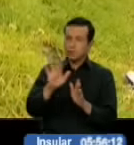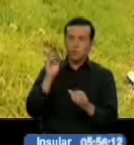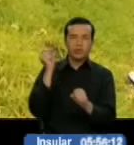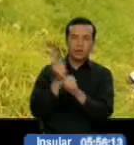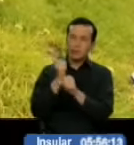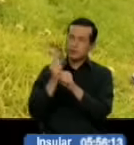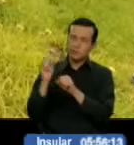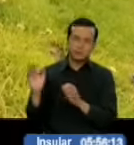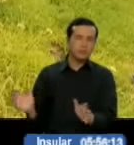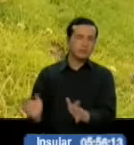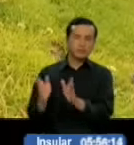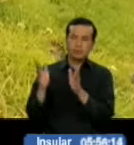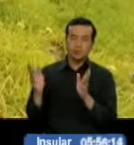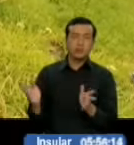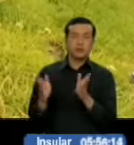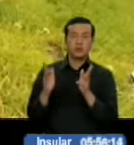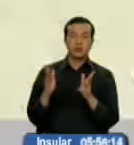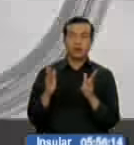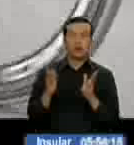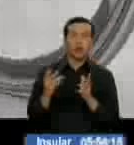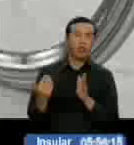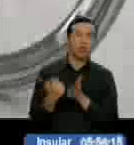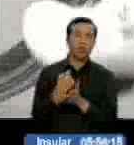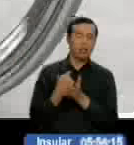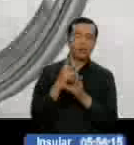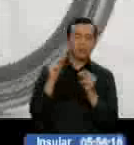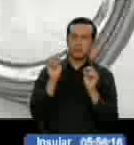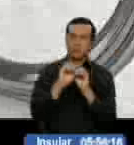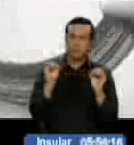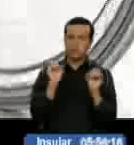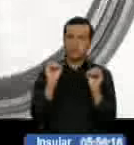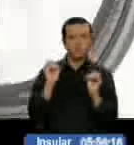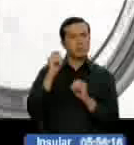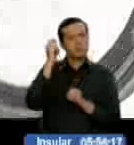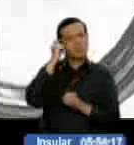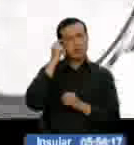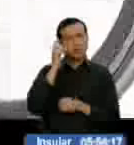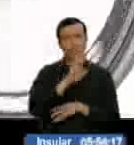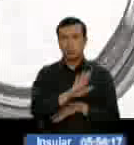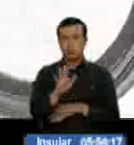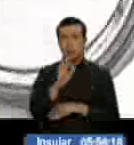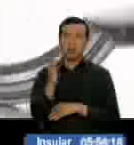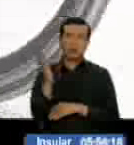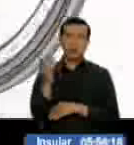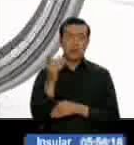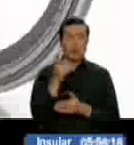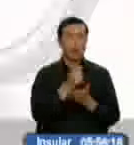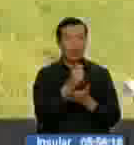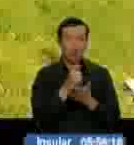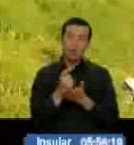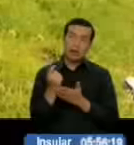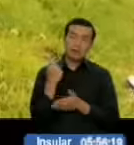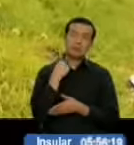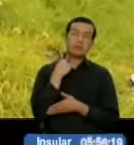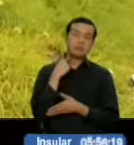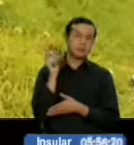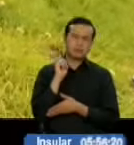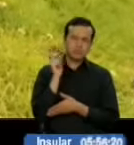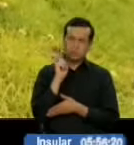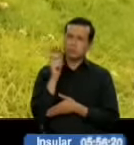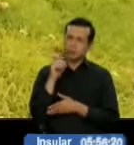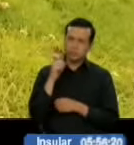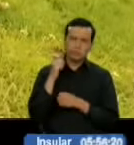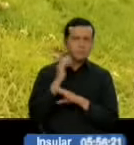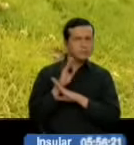trabajando, que no se dejen vencer. Creo que si se dejan vencer eso va a quedar ahí y nosotros no tenemos